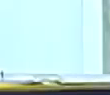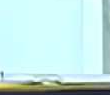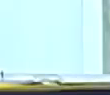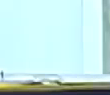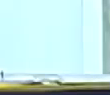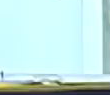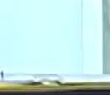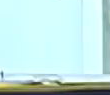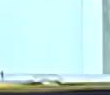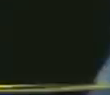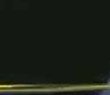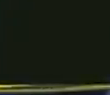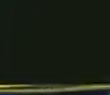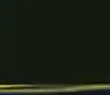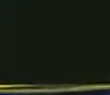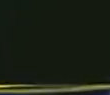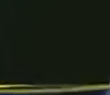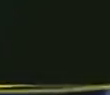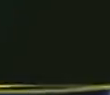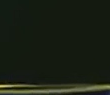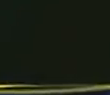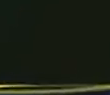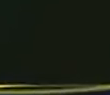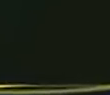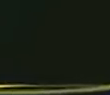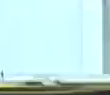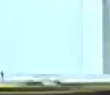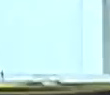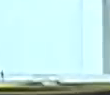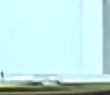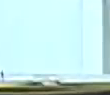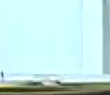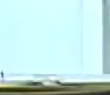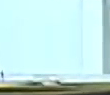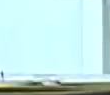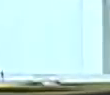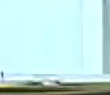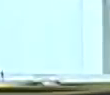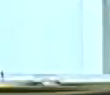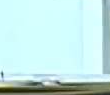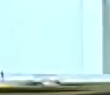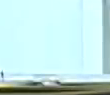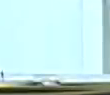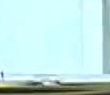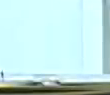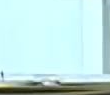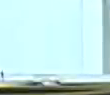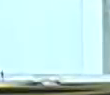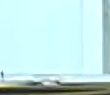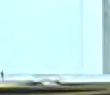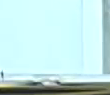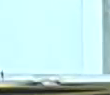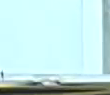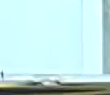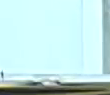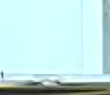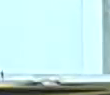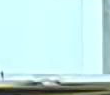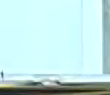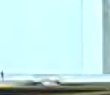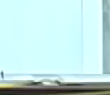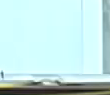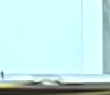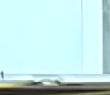Barinas, compañero Rafael Paredes, bienvenido de Barinas.